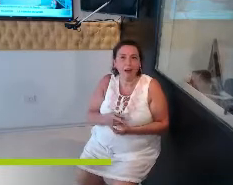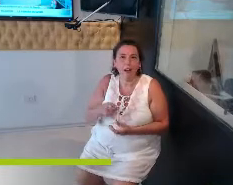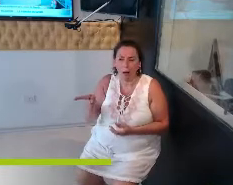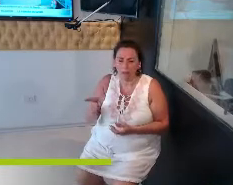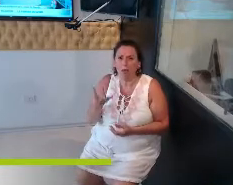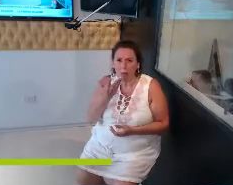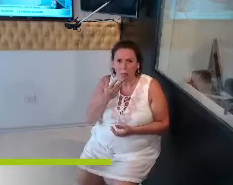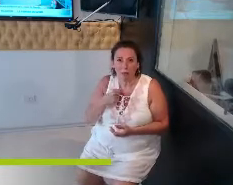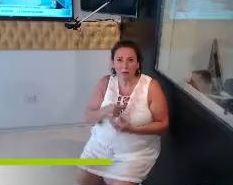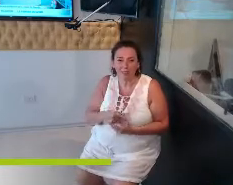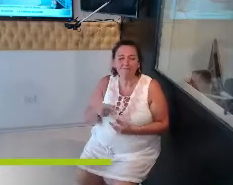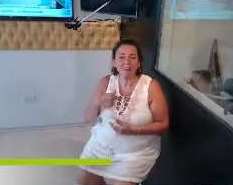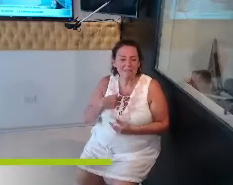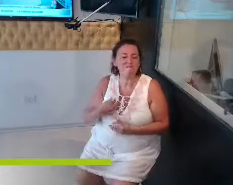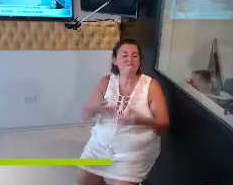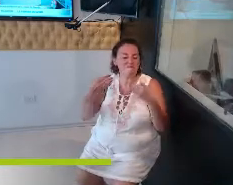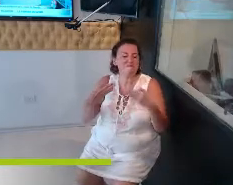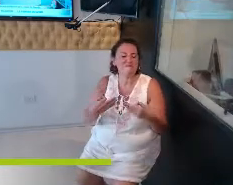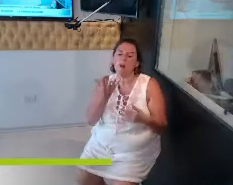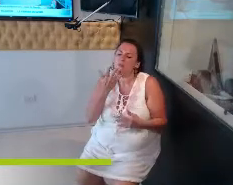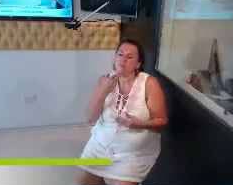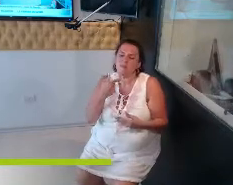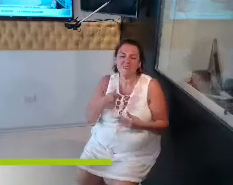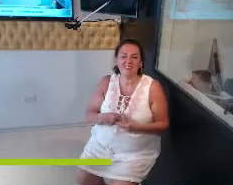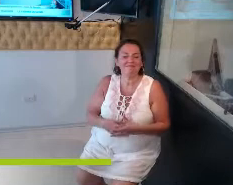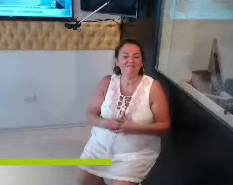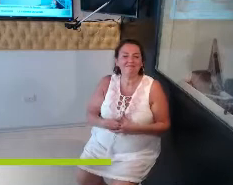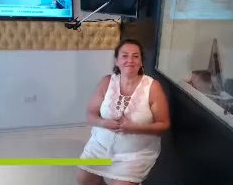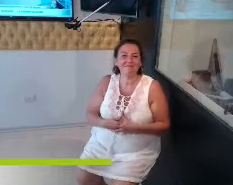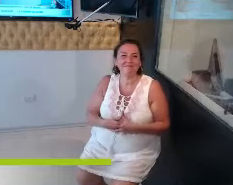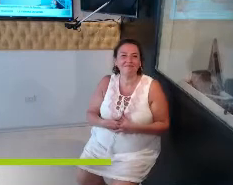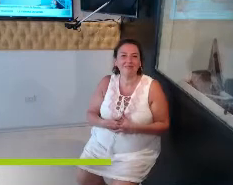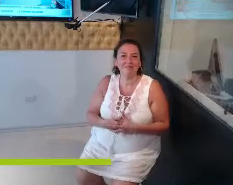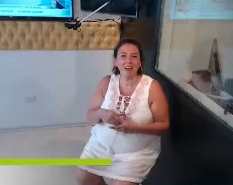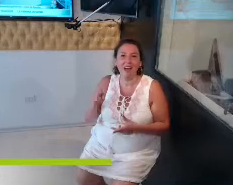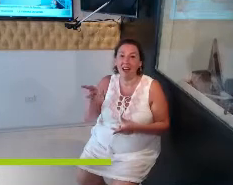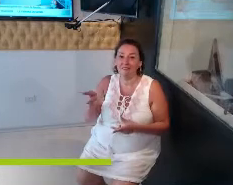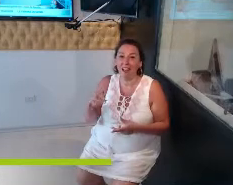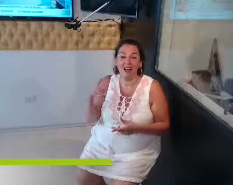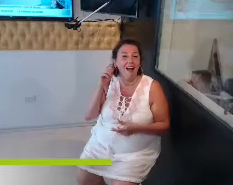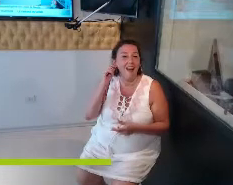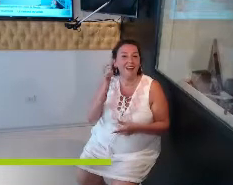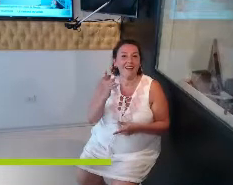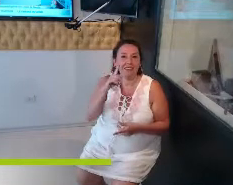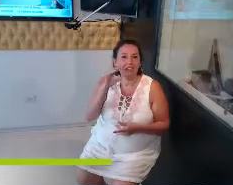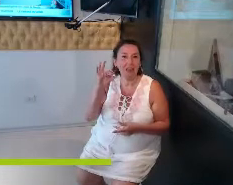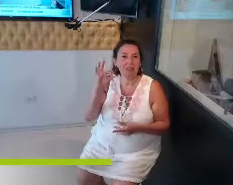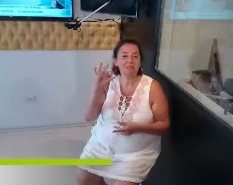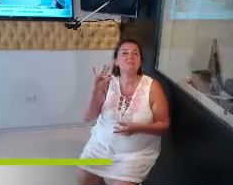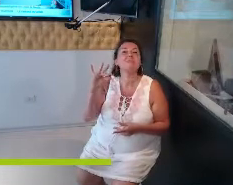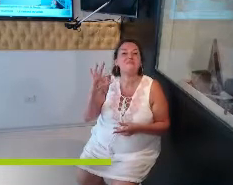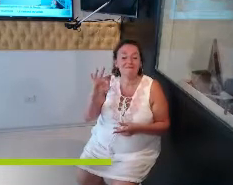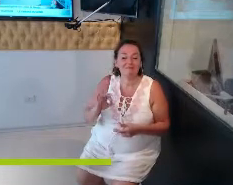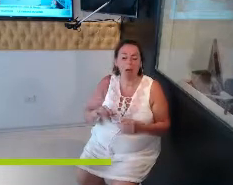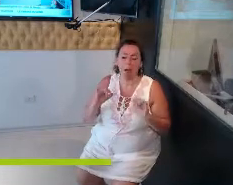Bueno, me encantó. Ah, le encantó. ¿Es divertido? Sí, lindo. ¿Cómo le cae a usted Guido Casca? Bueno, buenísimo. ¿Es un buen conductor? Sí. ¿No?